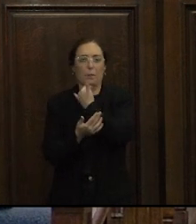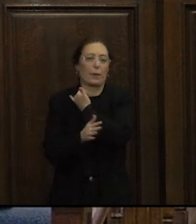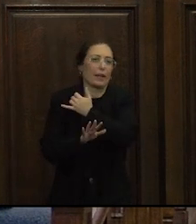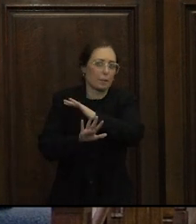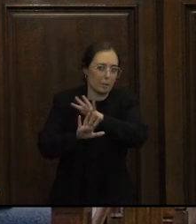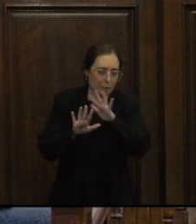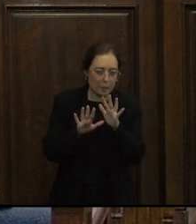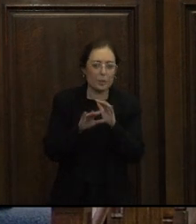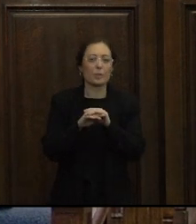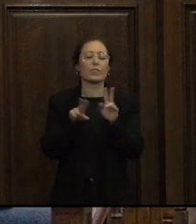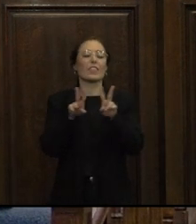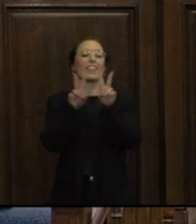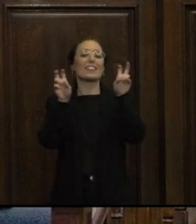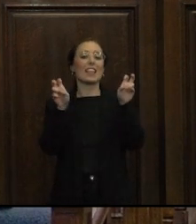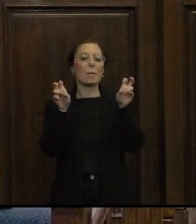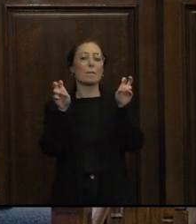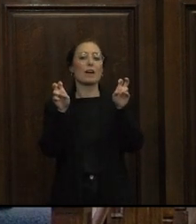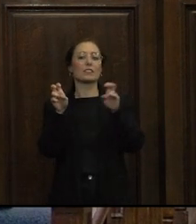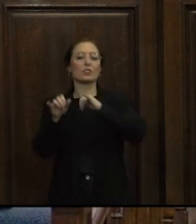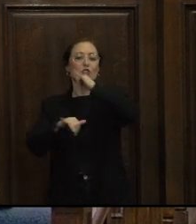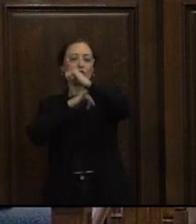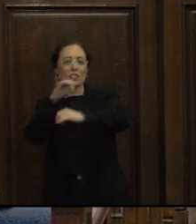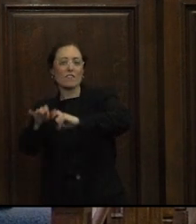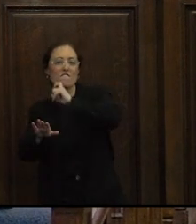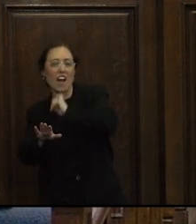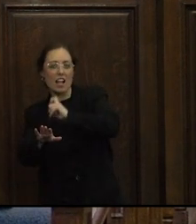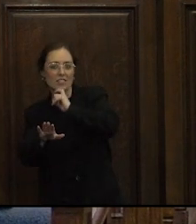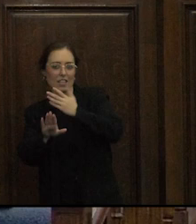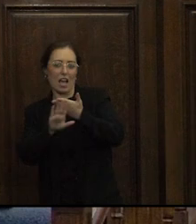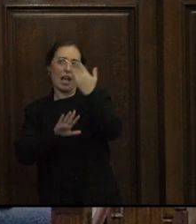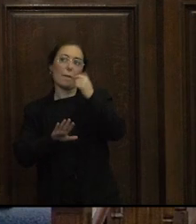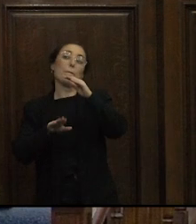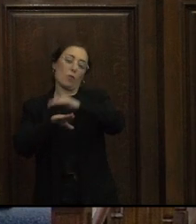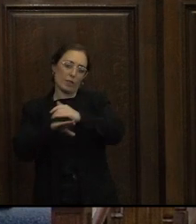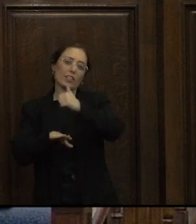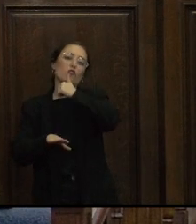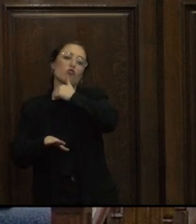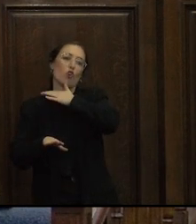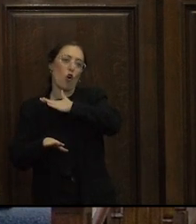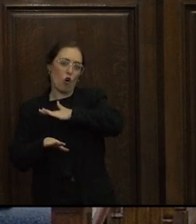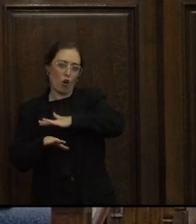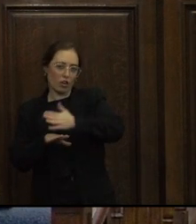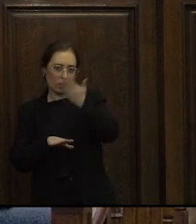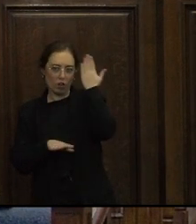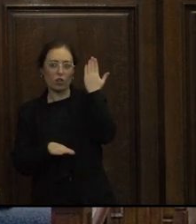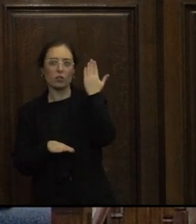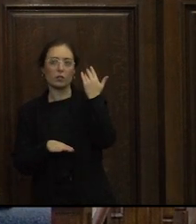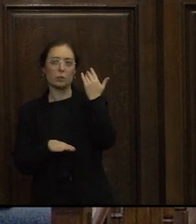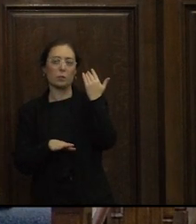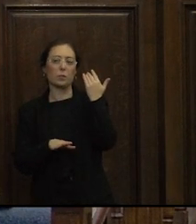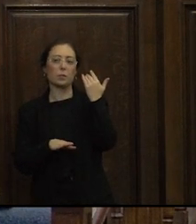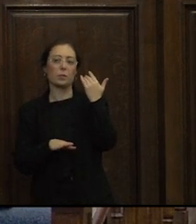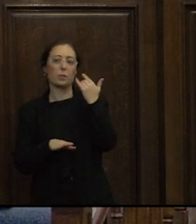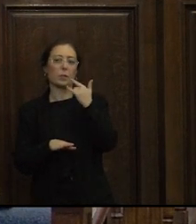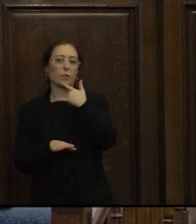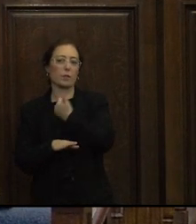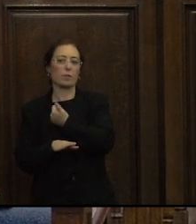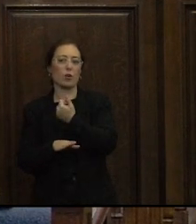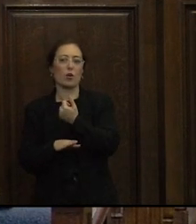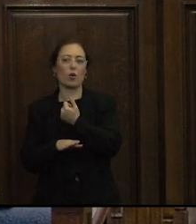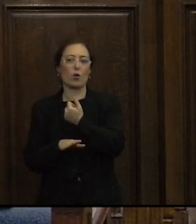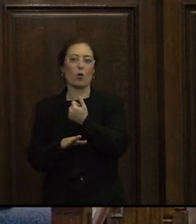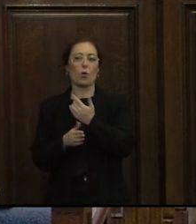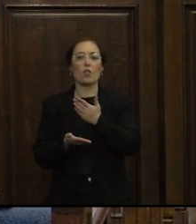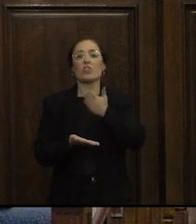poner un ejemplo, en el tema de las noticias falsas, en cierto momento histórico, por más que hubiera un